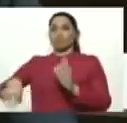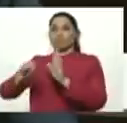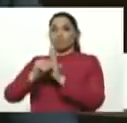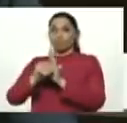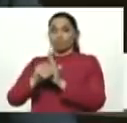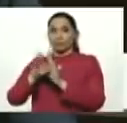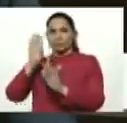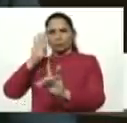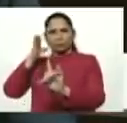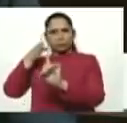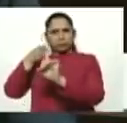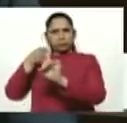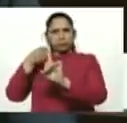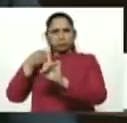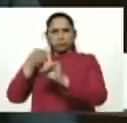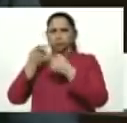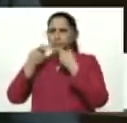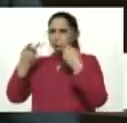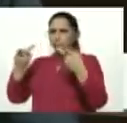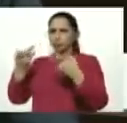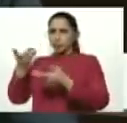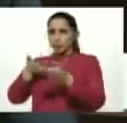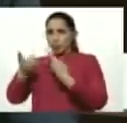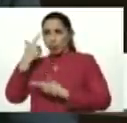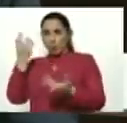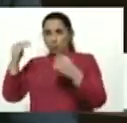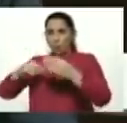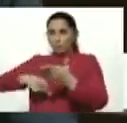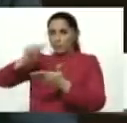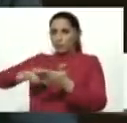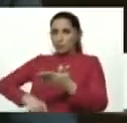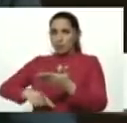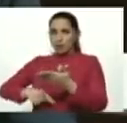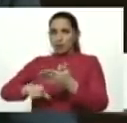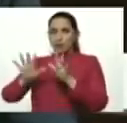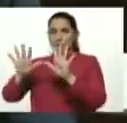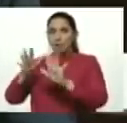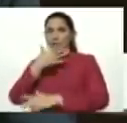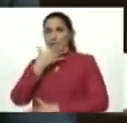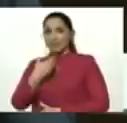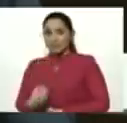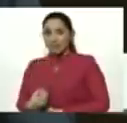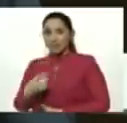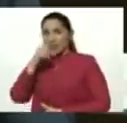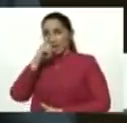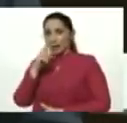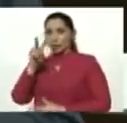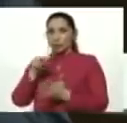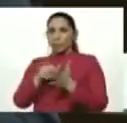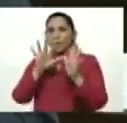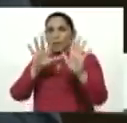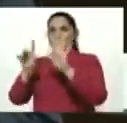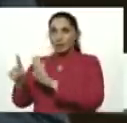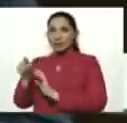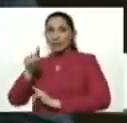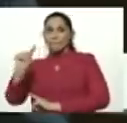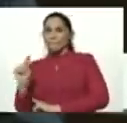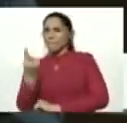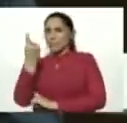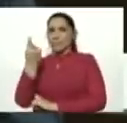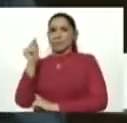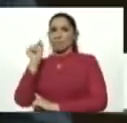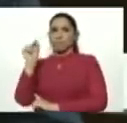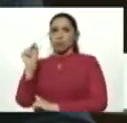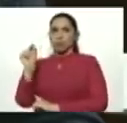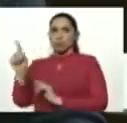el marco de la declaración de cooperación firmada el 10 de diciembre del 2016. Ese fue el primer punto